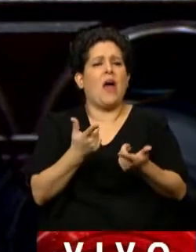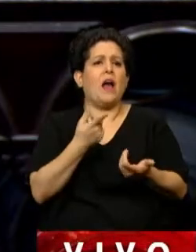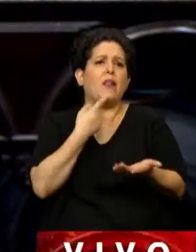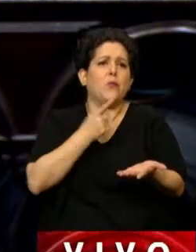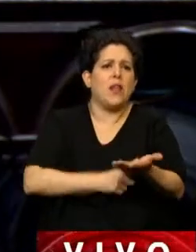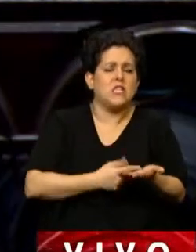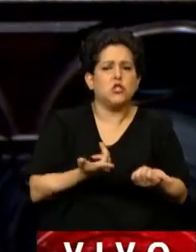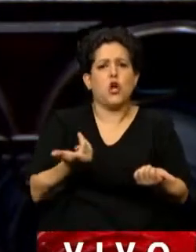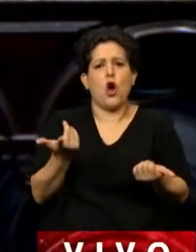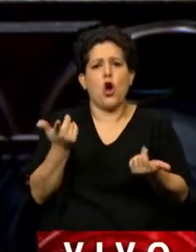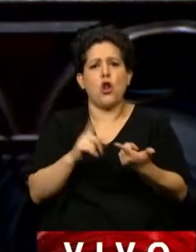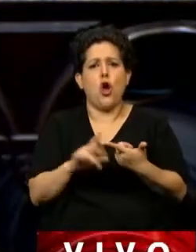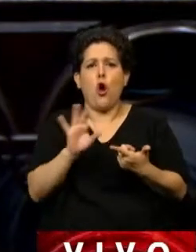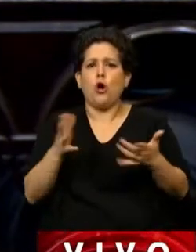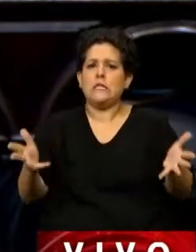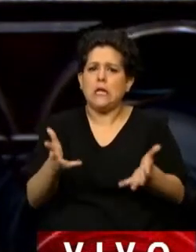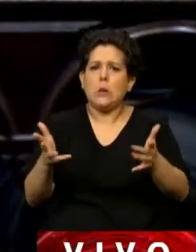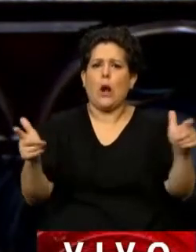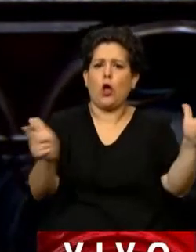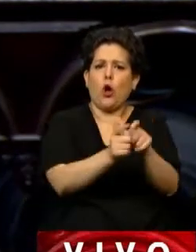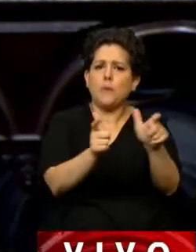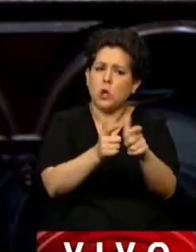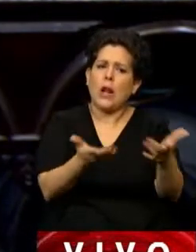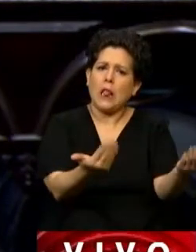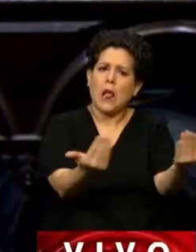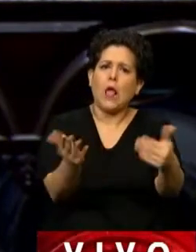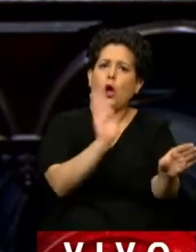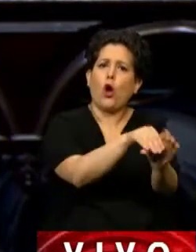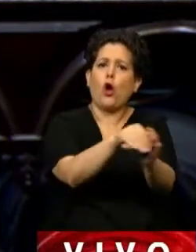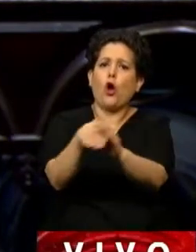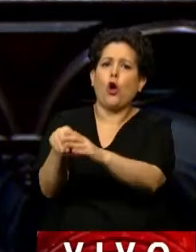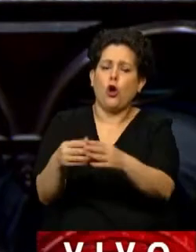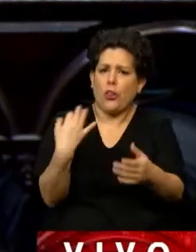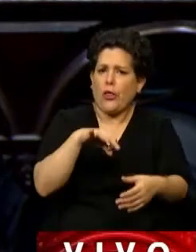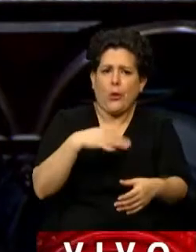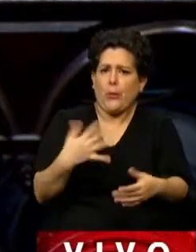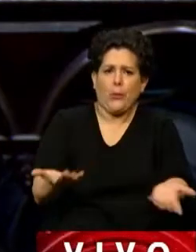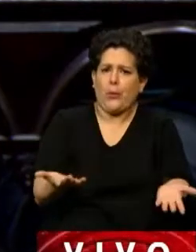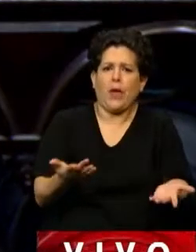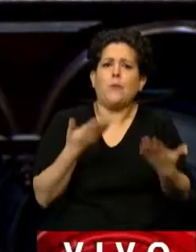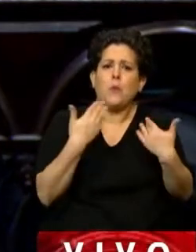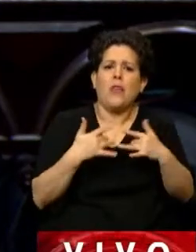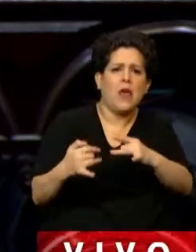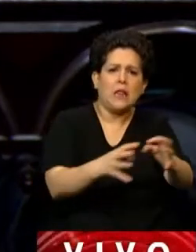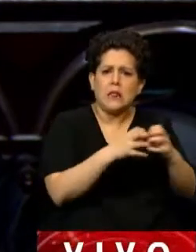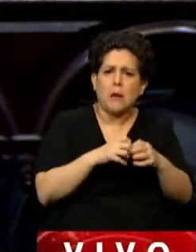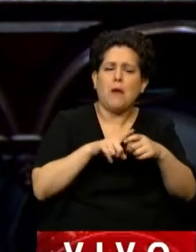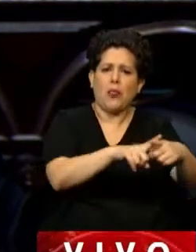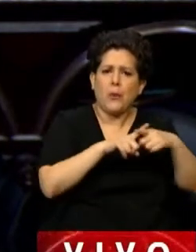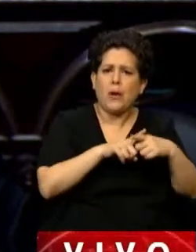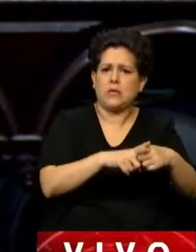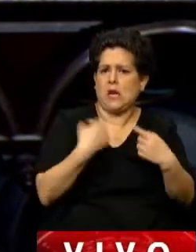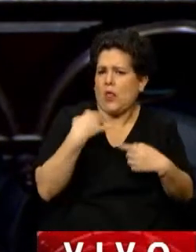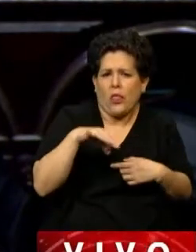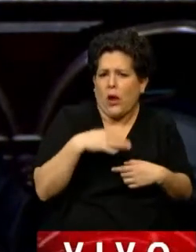decidir, instar a las distintas comisiones a que se conformen, a que se puedan tratar los temas, que se puedan debatir, y si